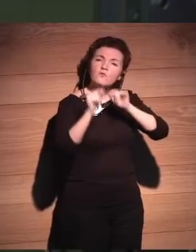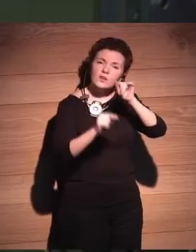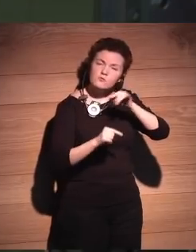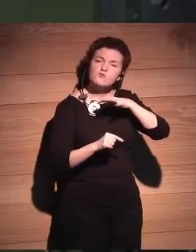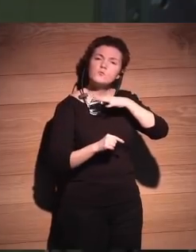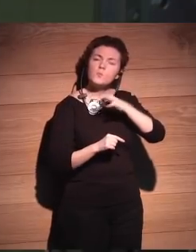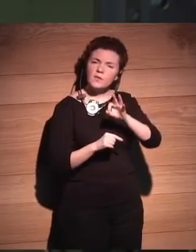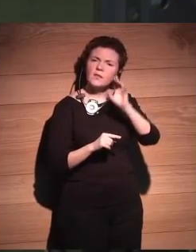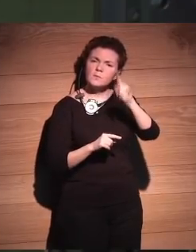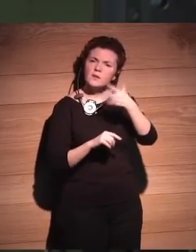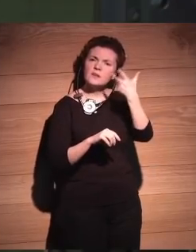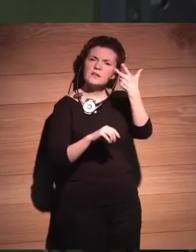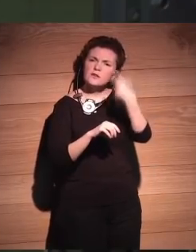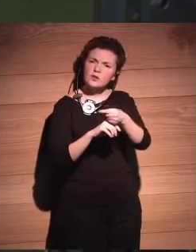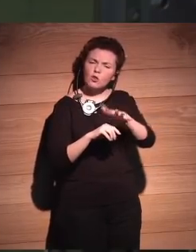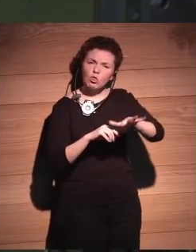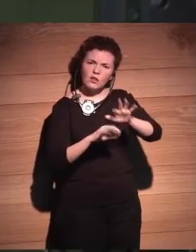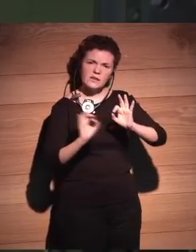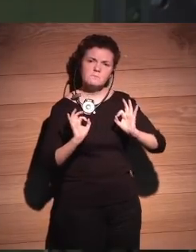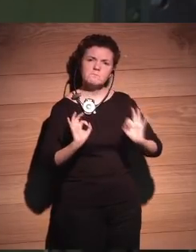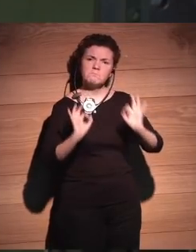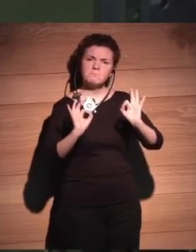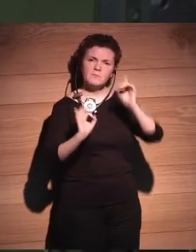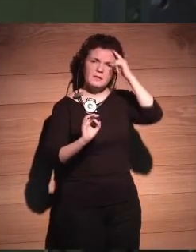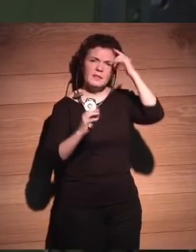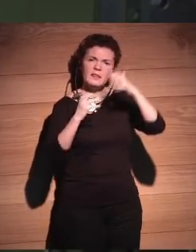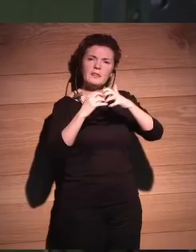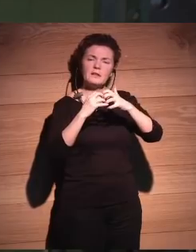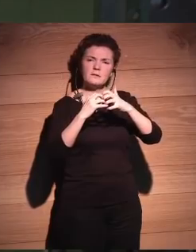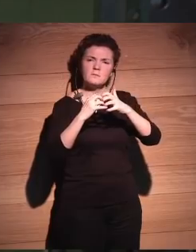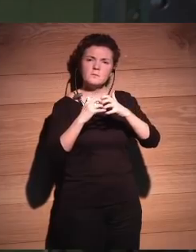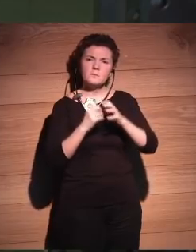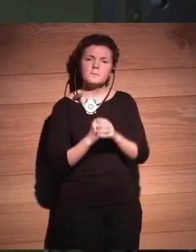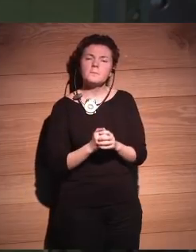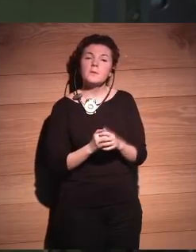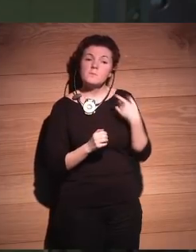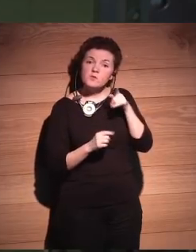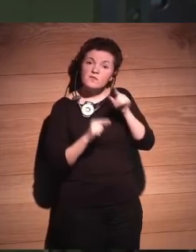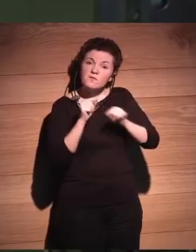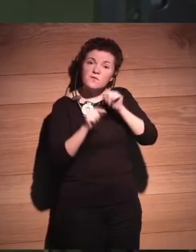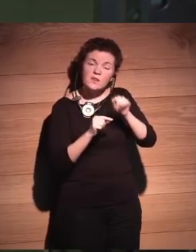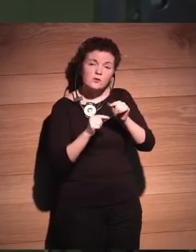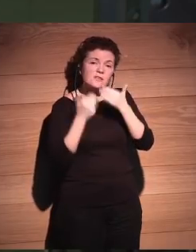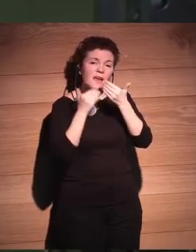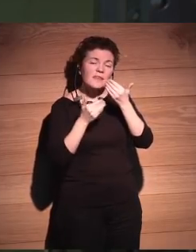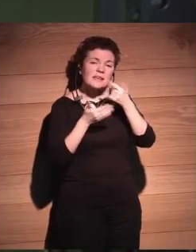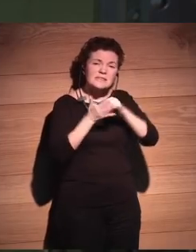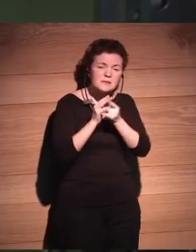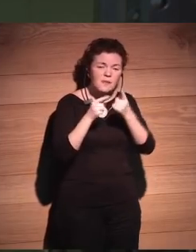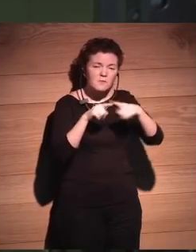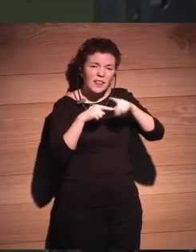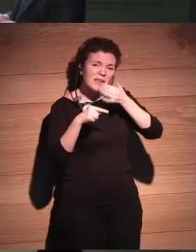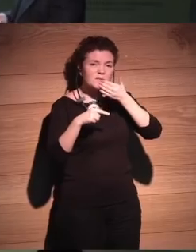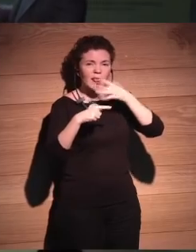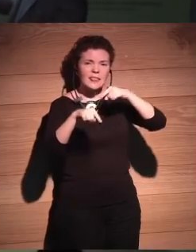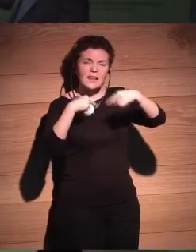inyectar en una parte específica del cerebro y ese virus, mediante distintos mecanismos de